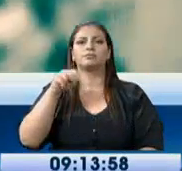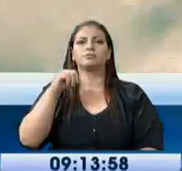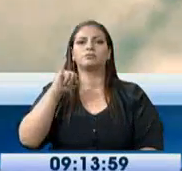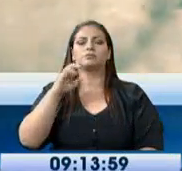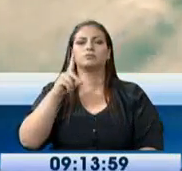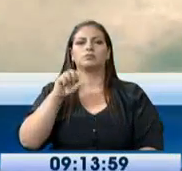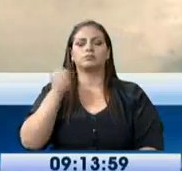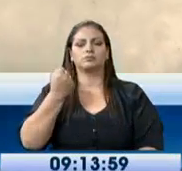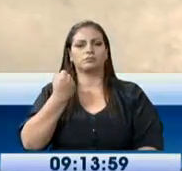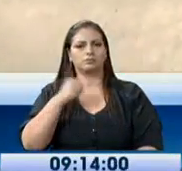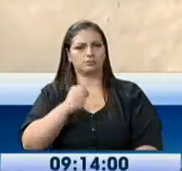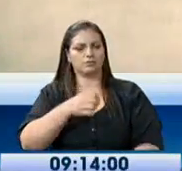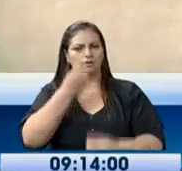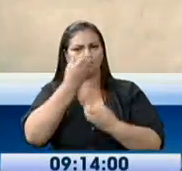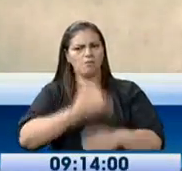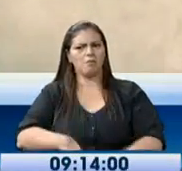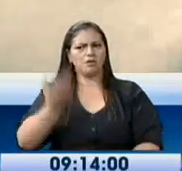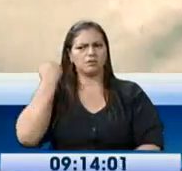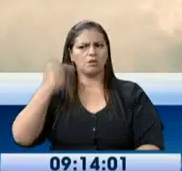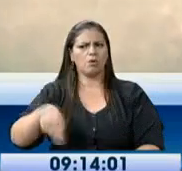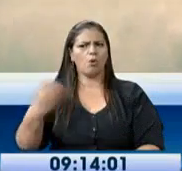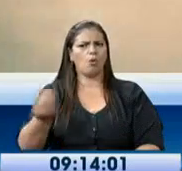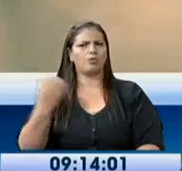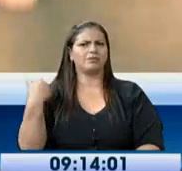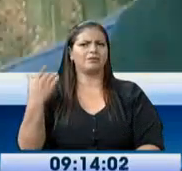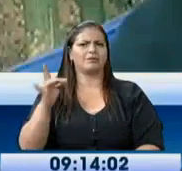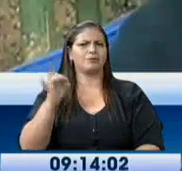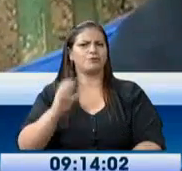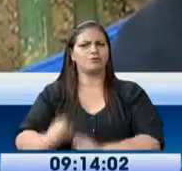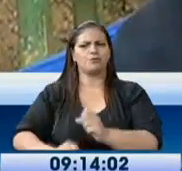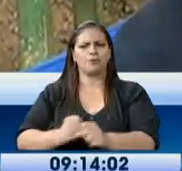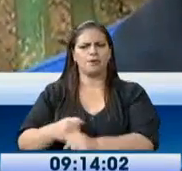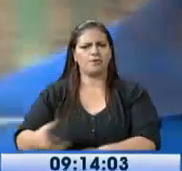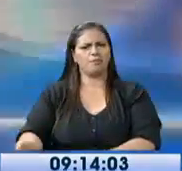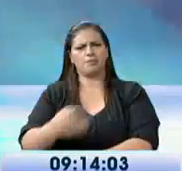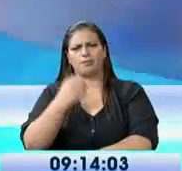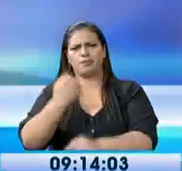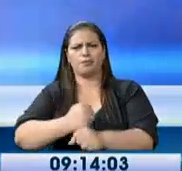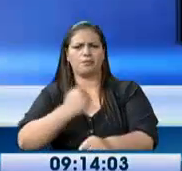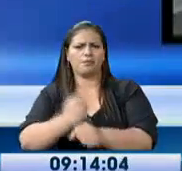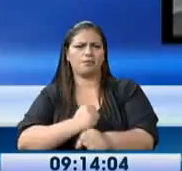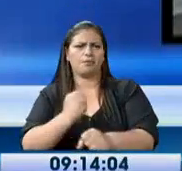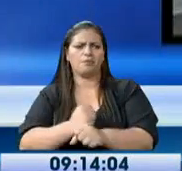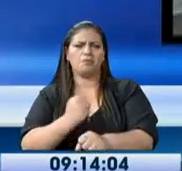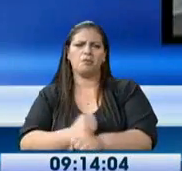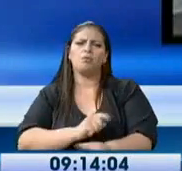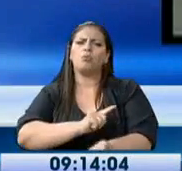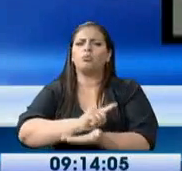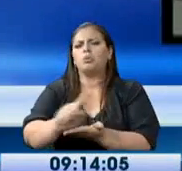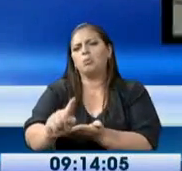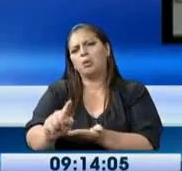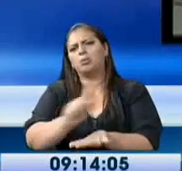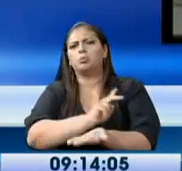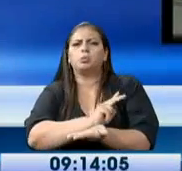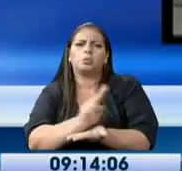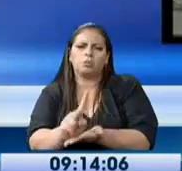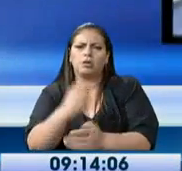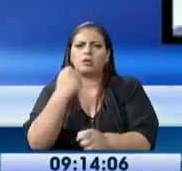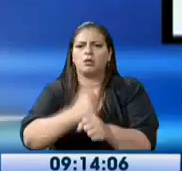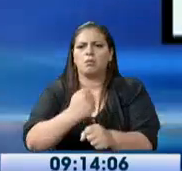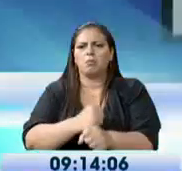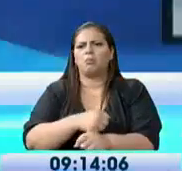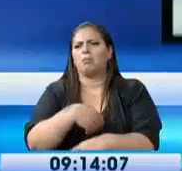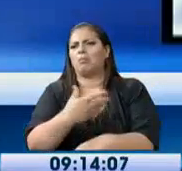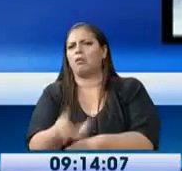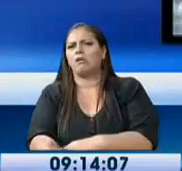años y más de una oportunidad laboral. Lamentablemente trabajaba una semana, 15 días y ahí que no iba, así como